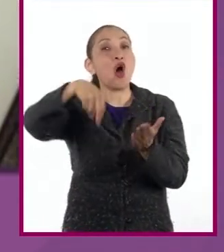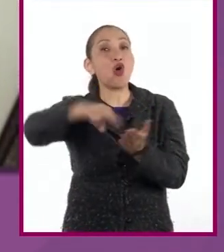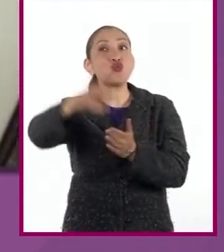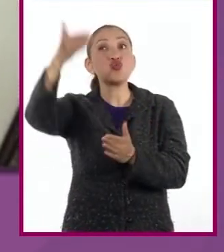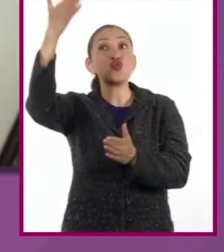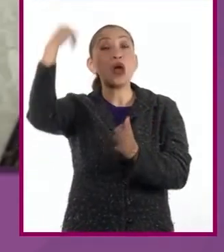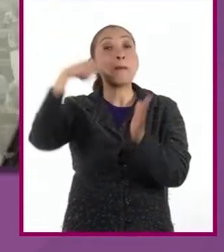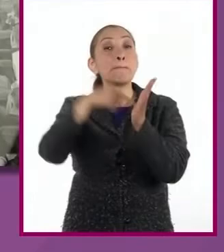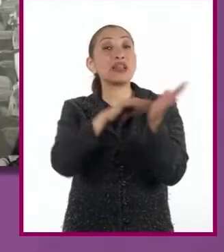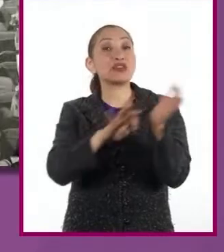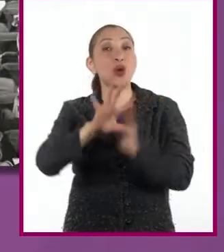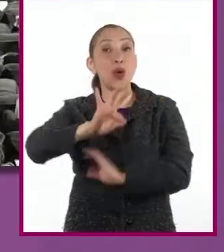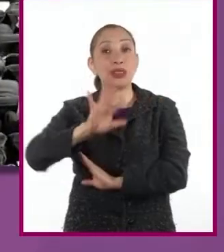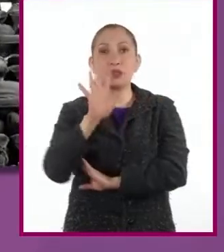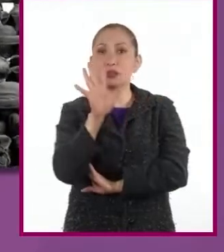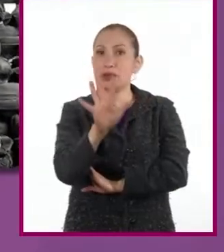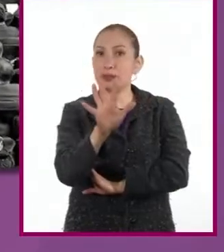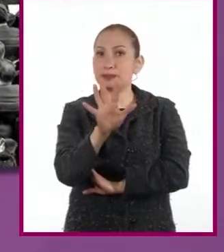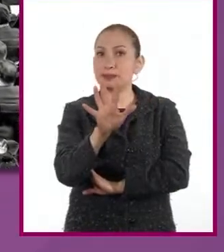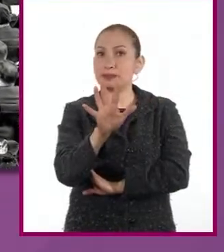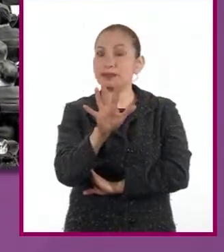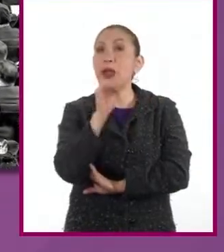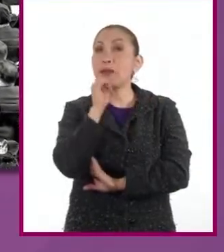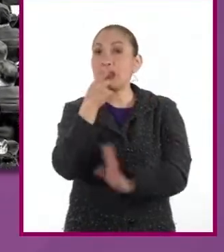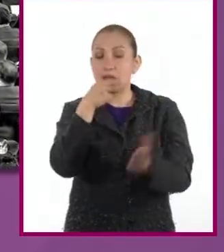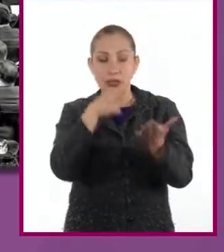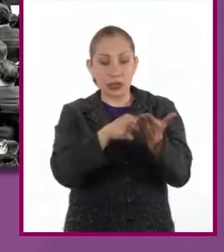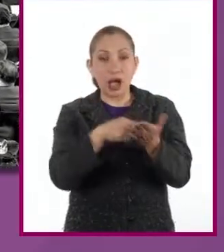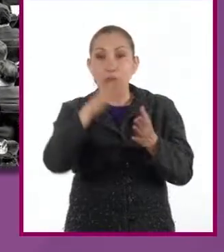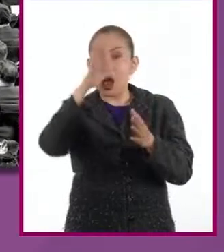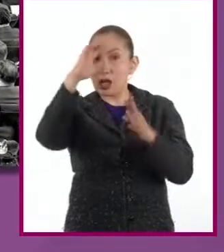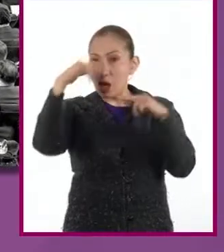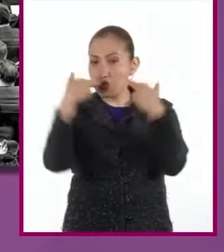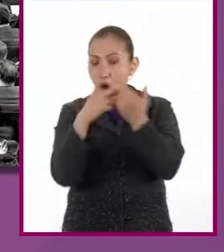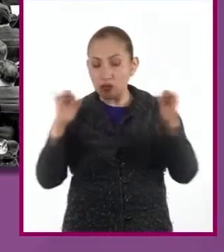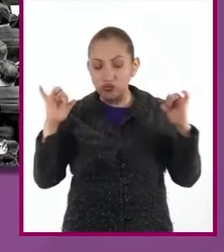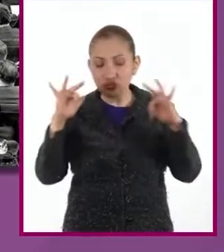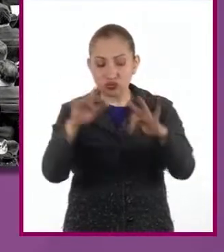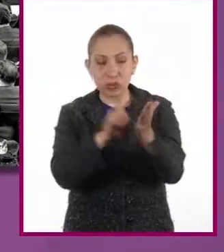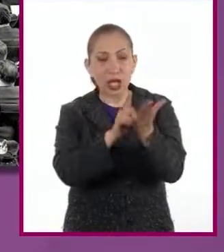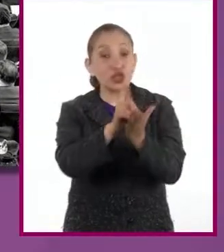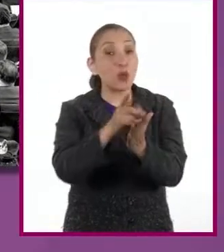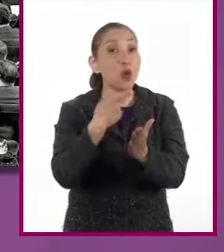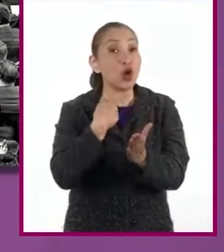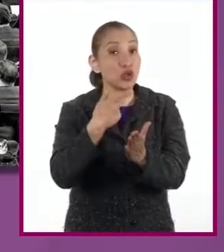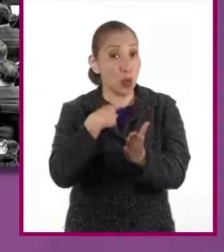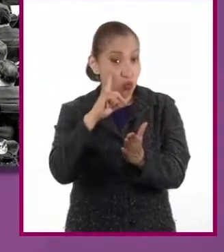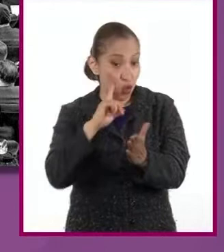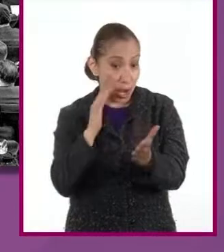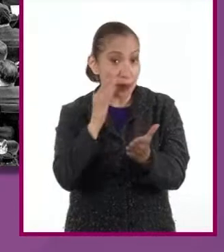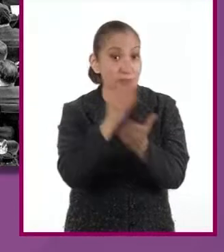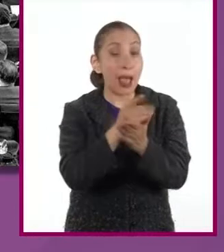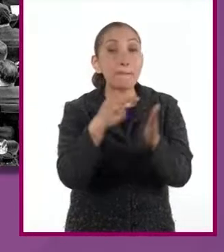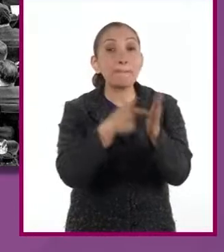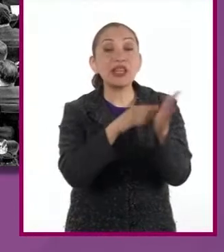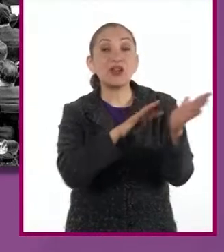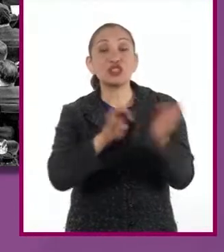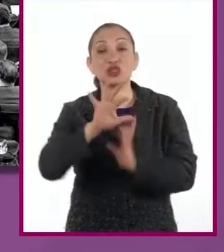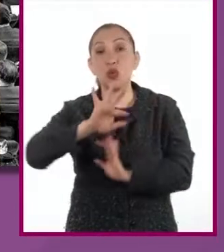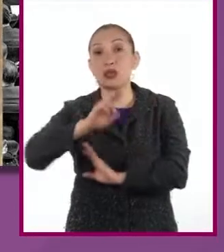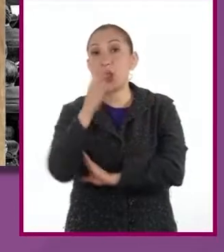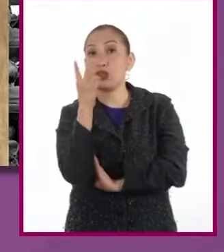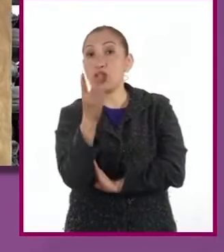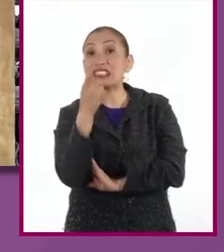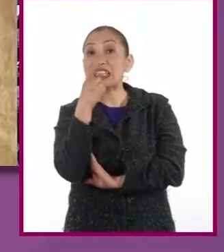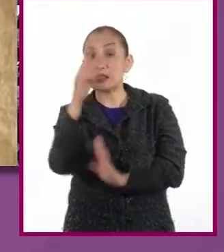desde 1945. También destaca la Convención sobre los Derechos Políticos de la Mujer en 1952,